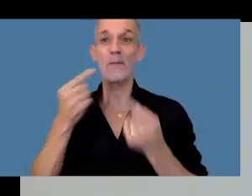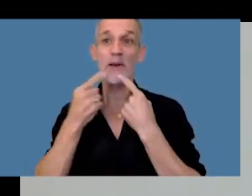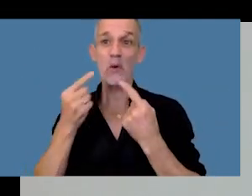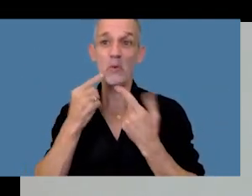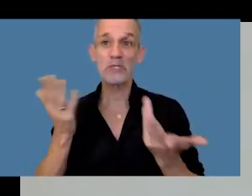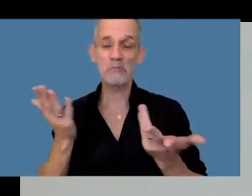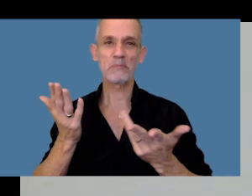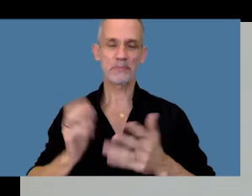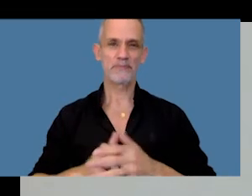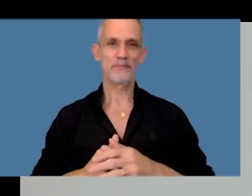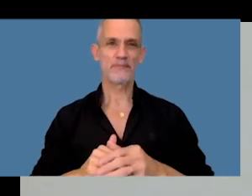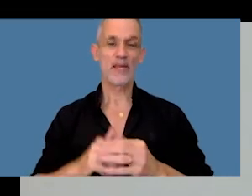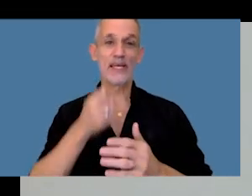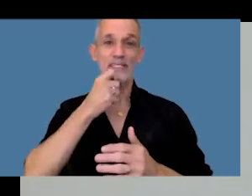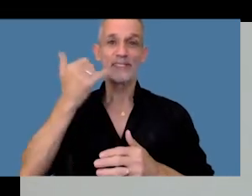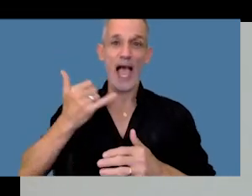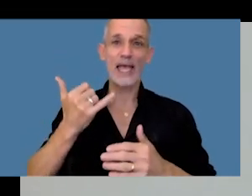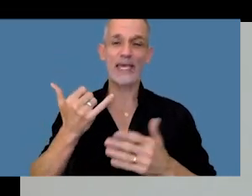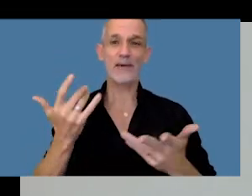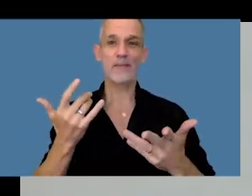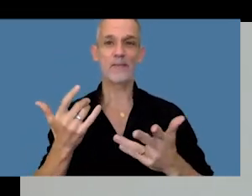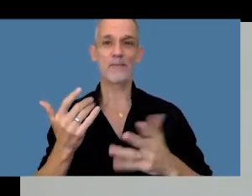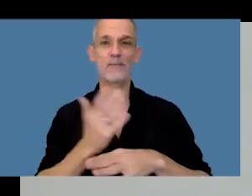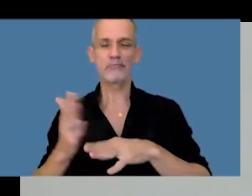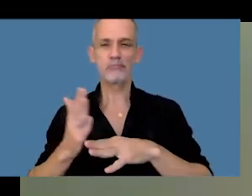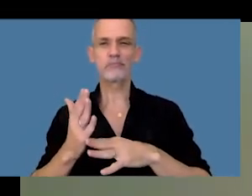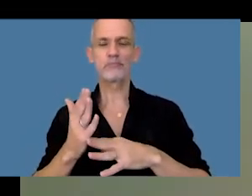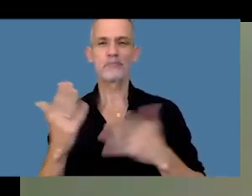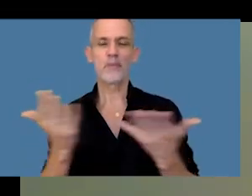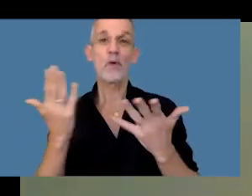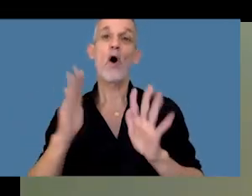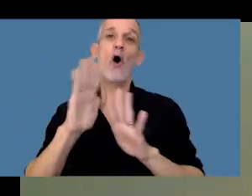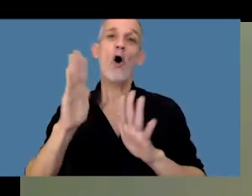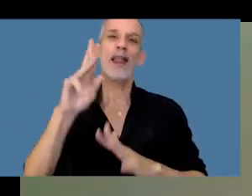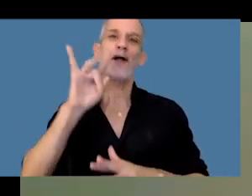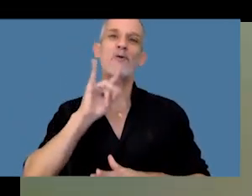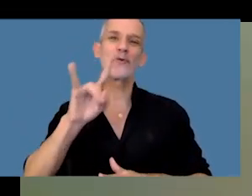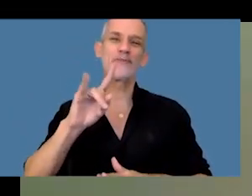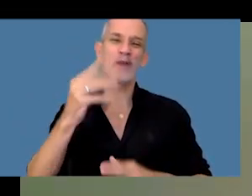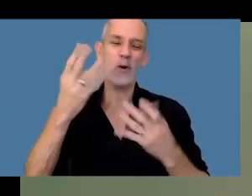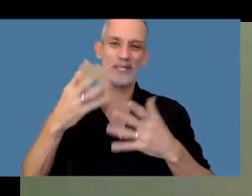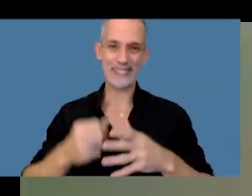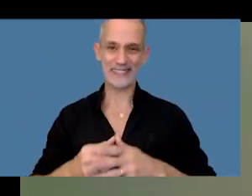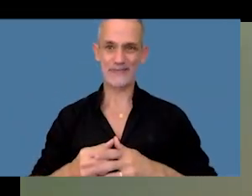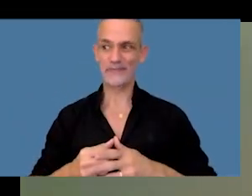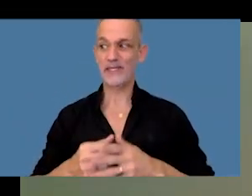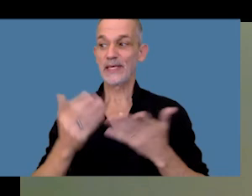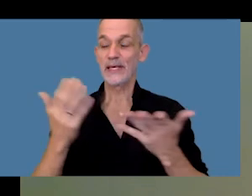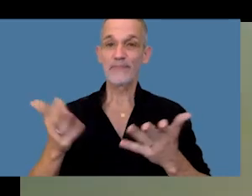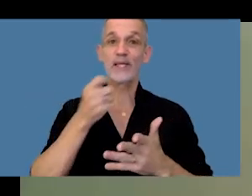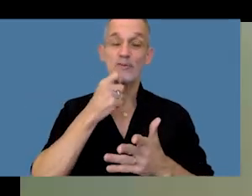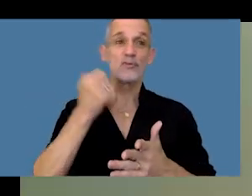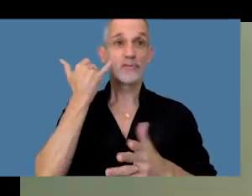si pudiera llegar a leer. Bueno, hola Ruth, ¿qué tal? Bueno, espectacular toda